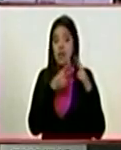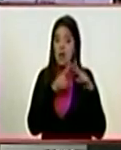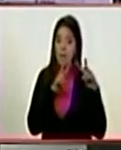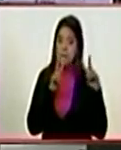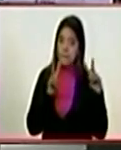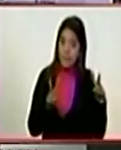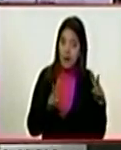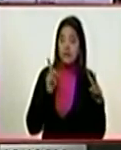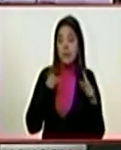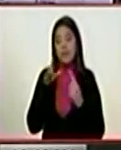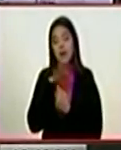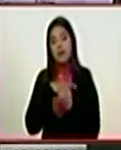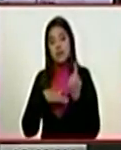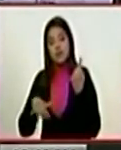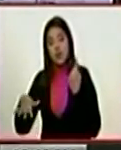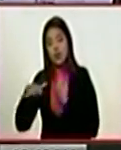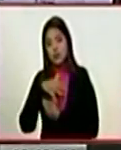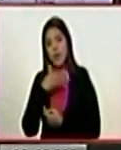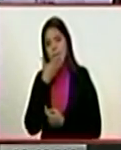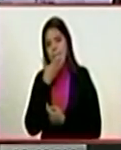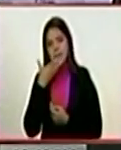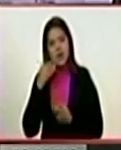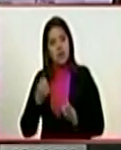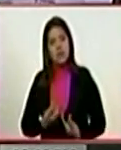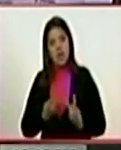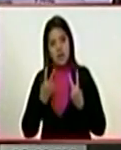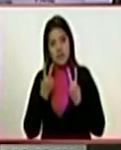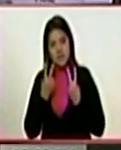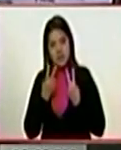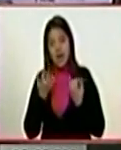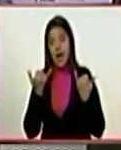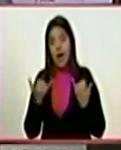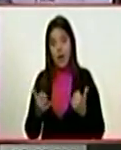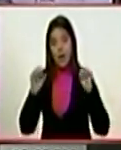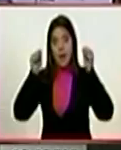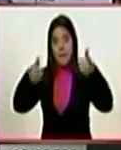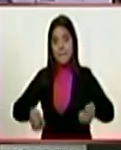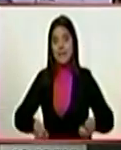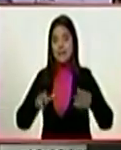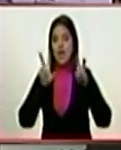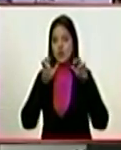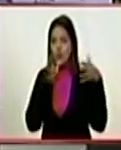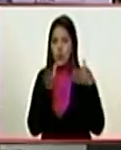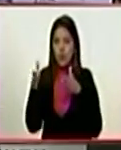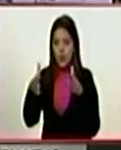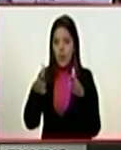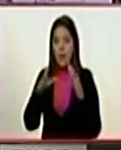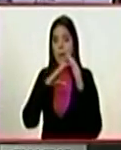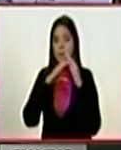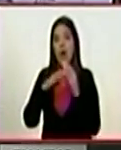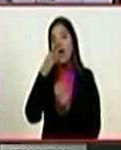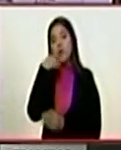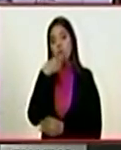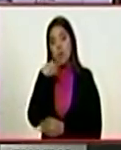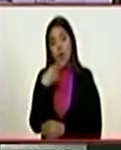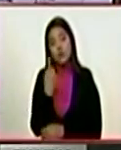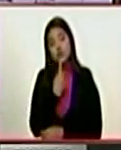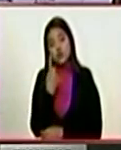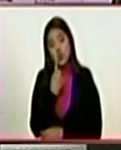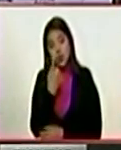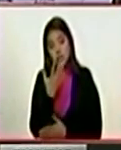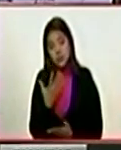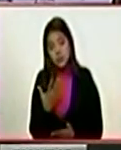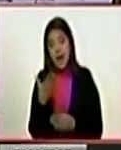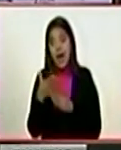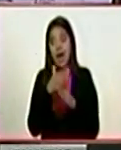lugar, las condiciones mejoradas de vida. Y por eso hoy se activa esta ruta de Metrobús. Yo solamente,